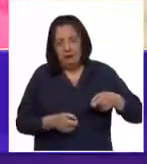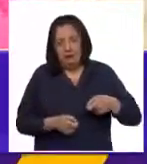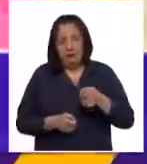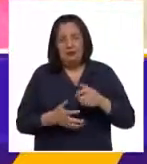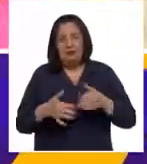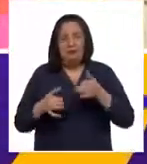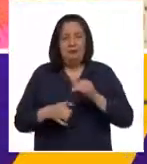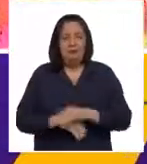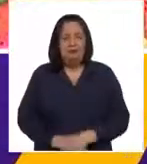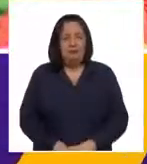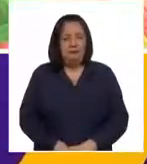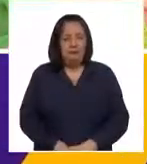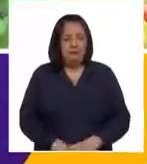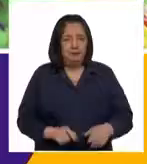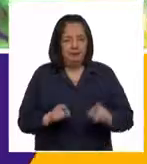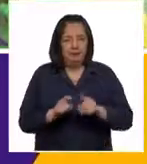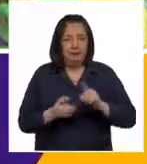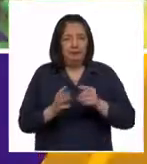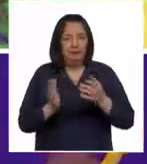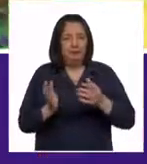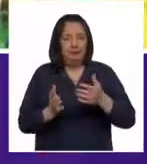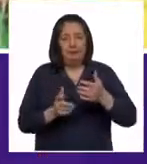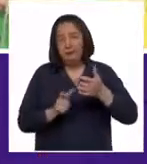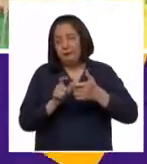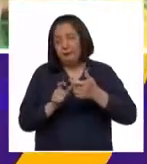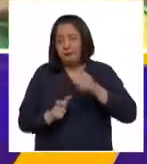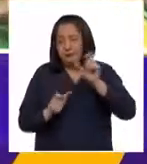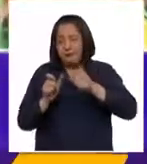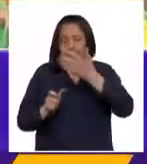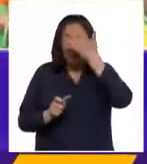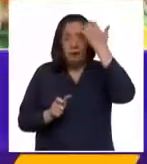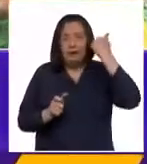los juguetitos, ¿no? Y también el bloqueador, que muchos a veces olvidan,